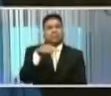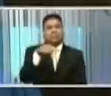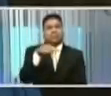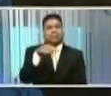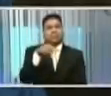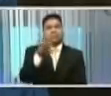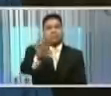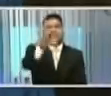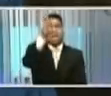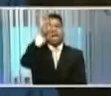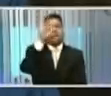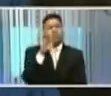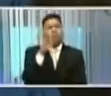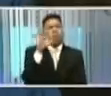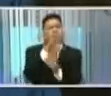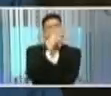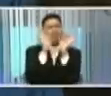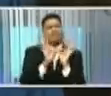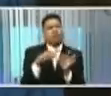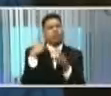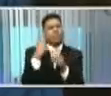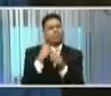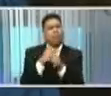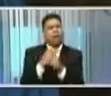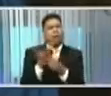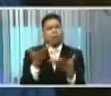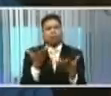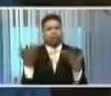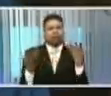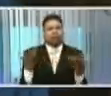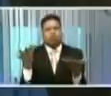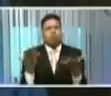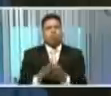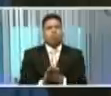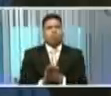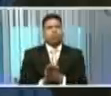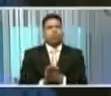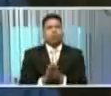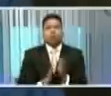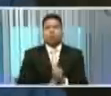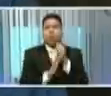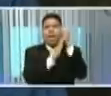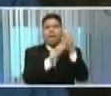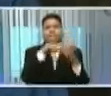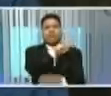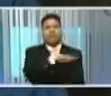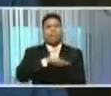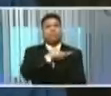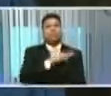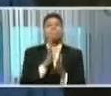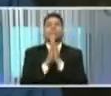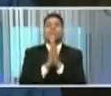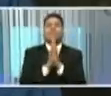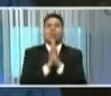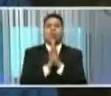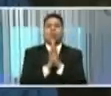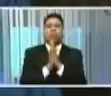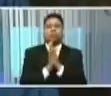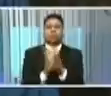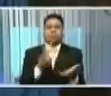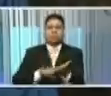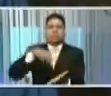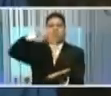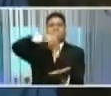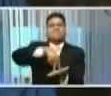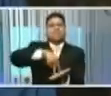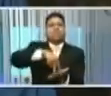elijan una metodología, compañeros, compañeras, los jefes de las misiones. Por favor, pónganse de pie